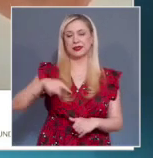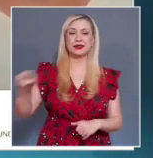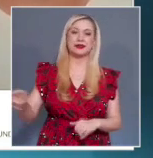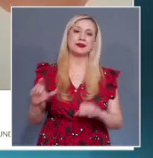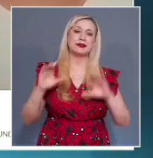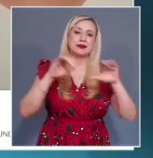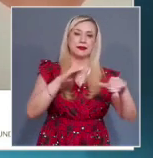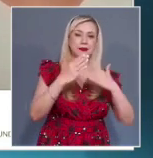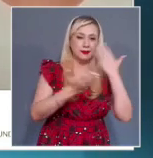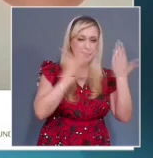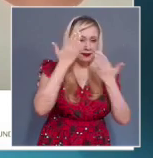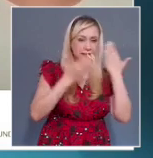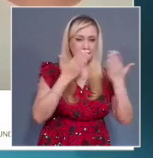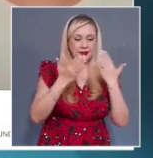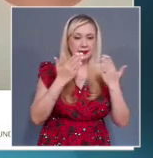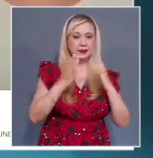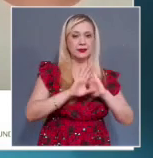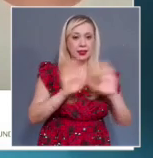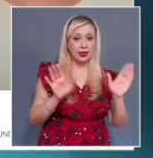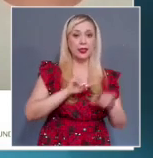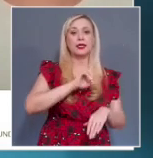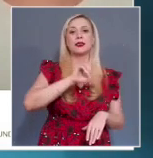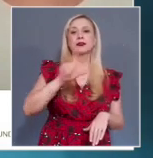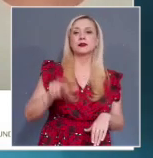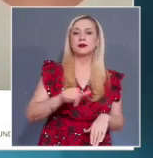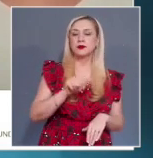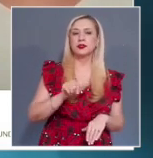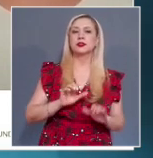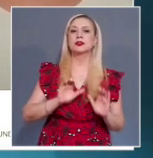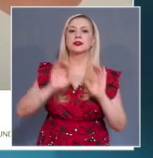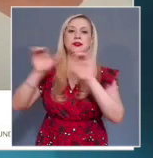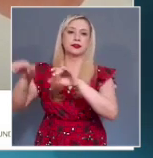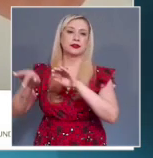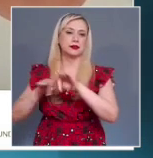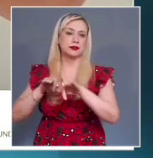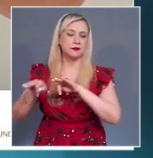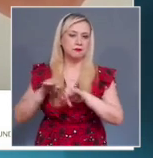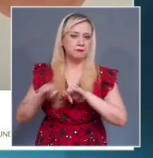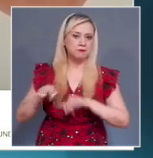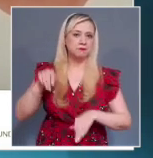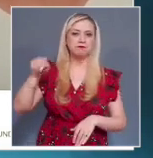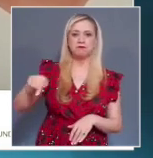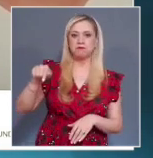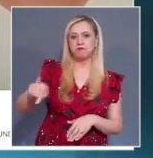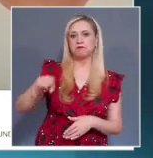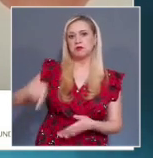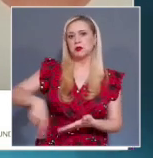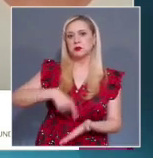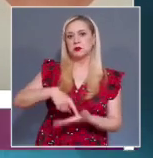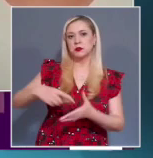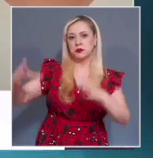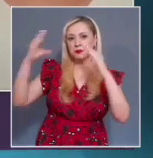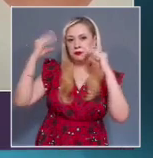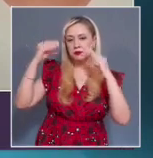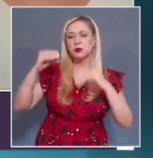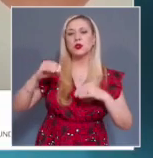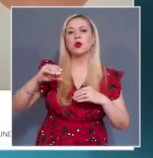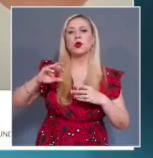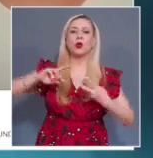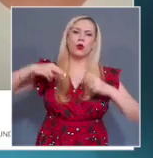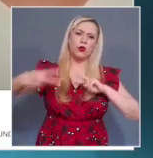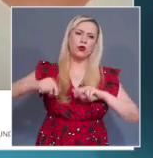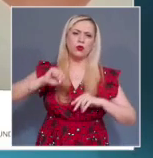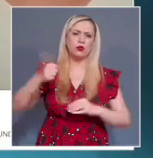están colocados en un empleo, ya sea en el centro de trabajo en el cual se capacitaron o en algún otro centro de